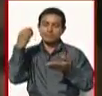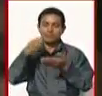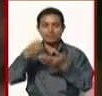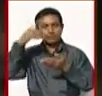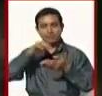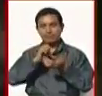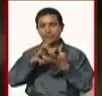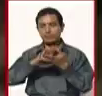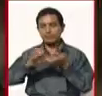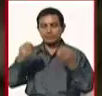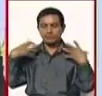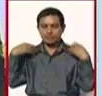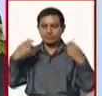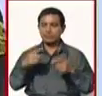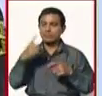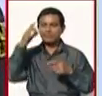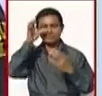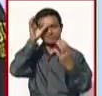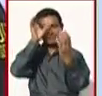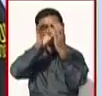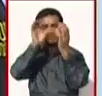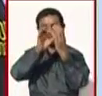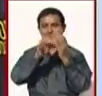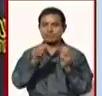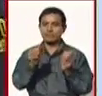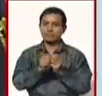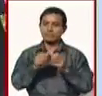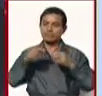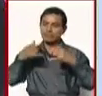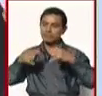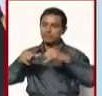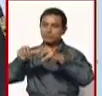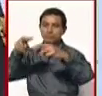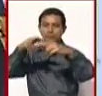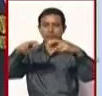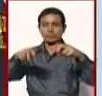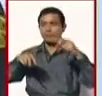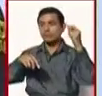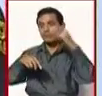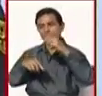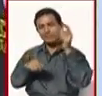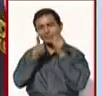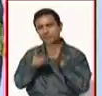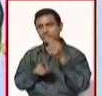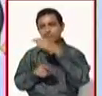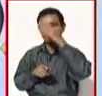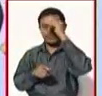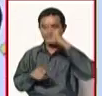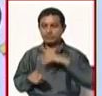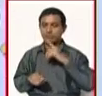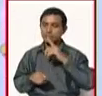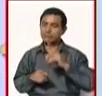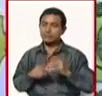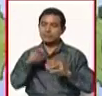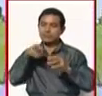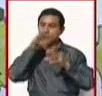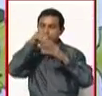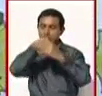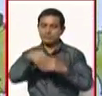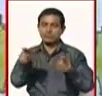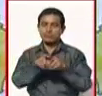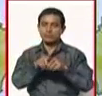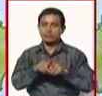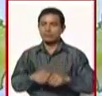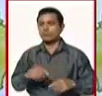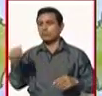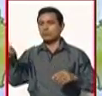el hospital. Son casualidades también que se dan con el aspecto investigativo. Este mismo sujeto estaba comprometido con